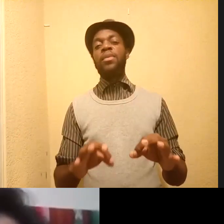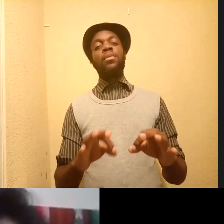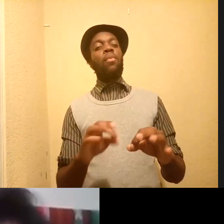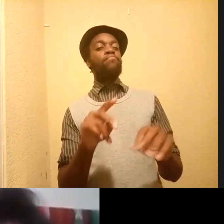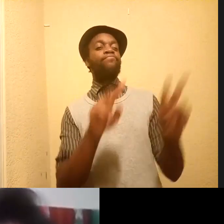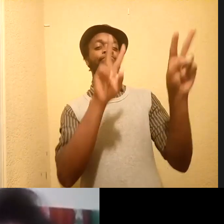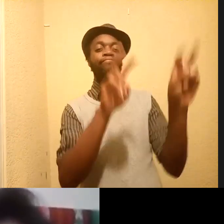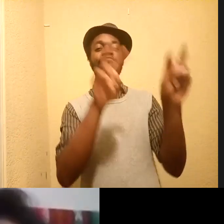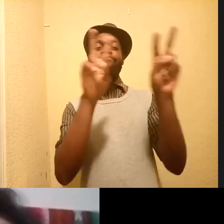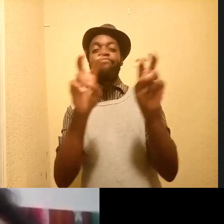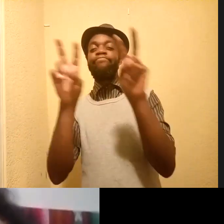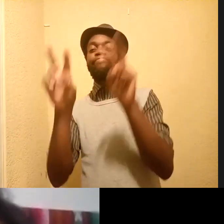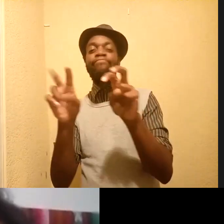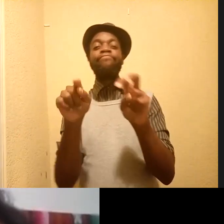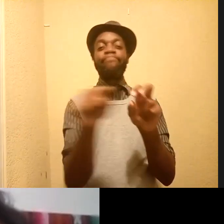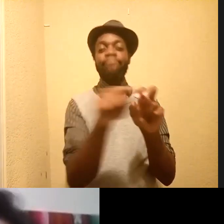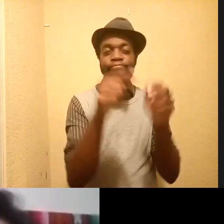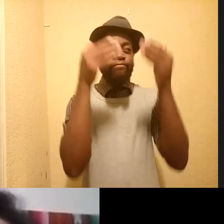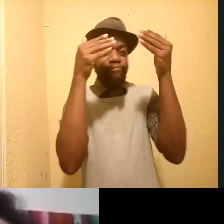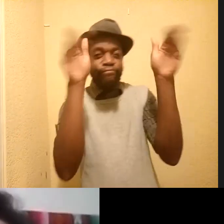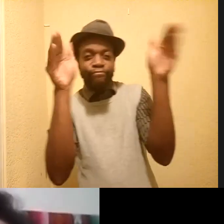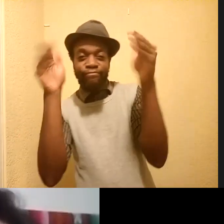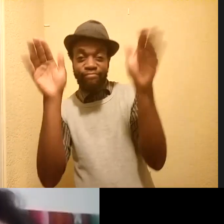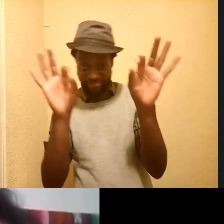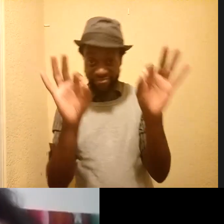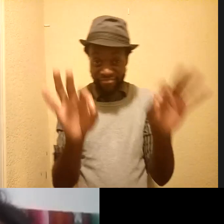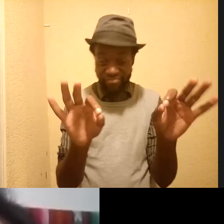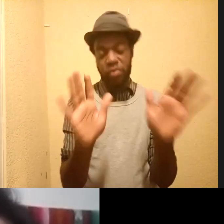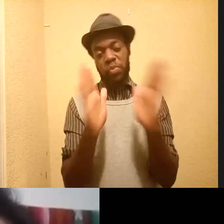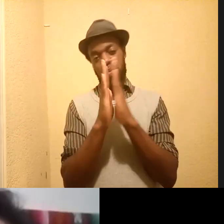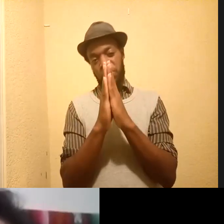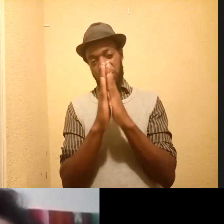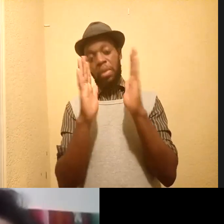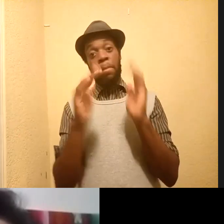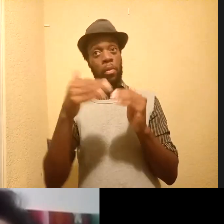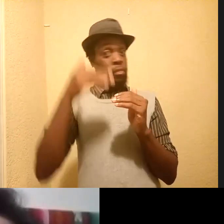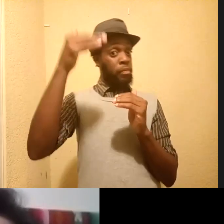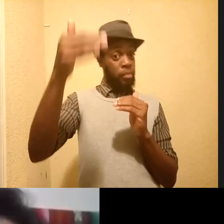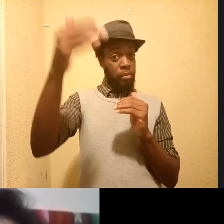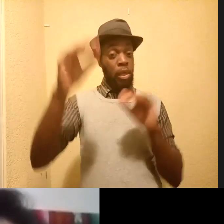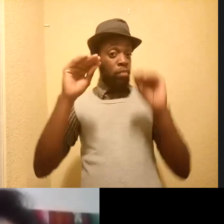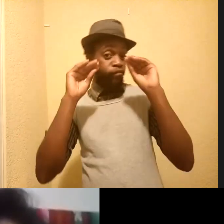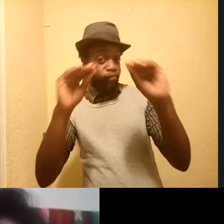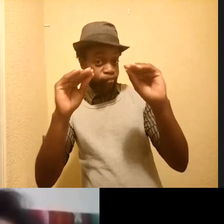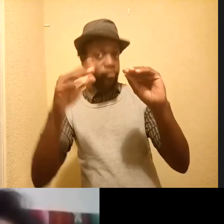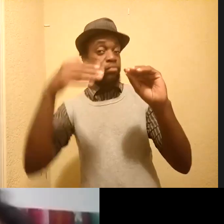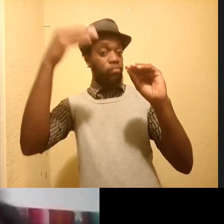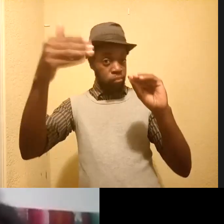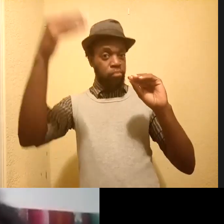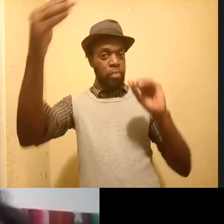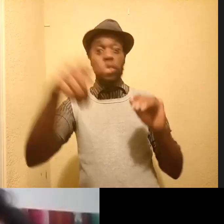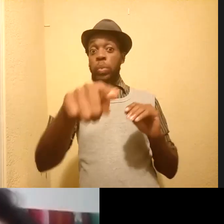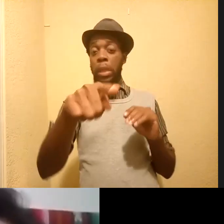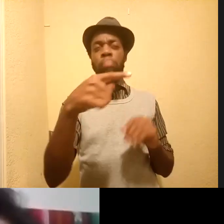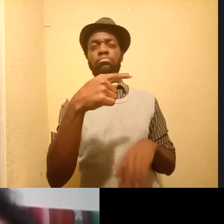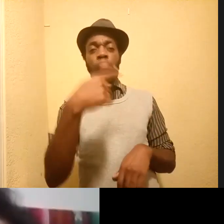son de su importancia. Sin embargo, tenemos otras clases más adelante que si estos temas salen en